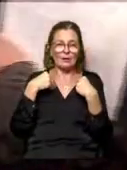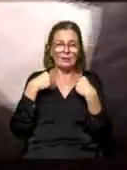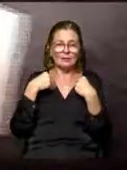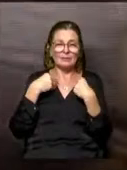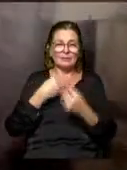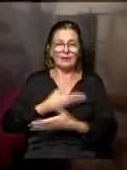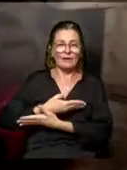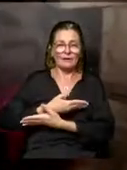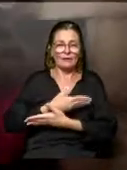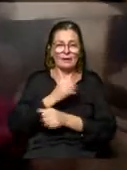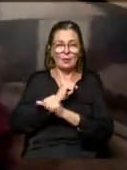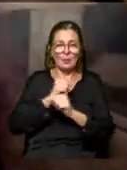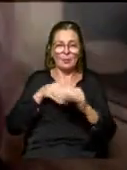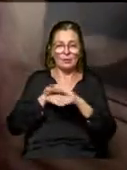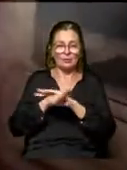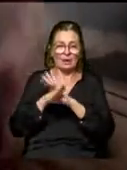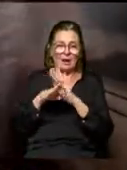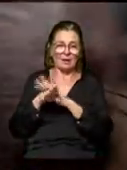bebé no puedo salir,